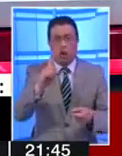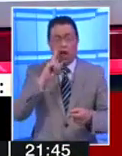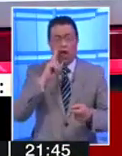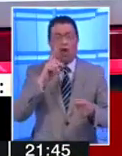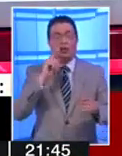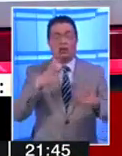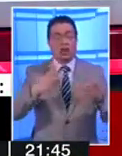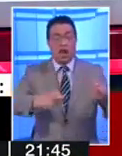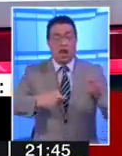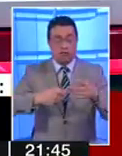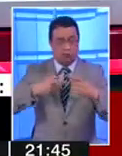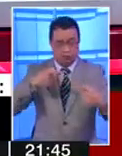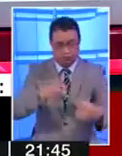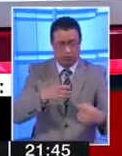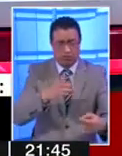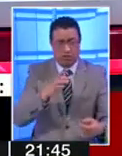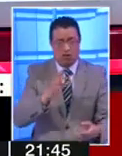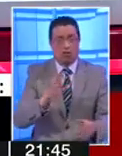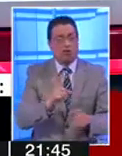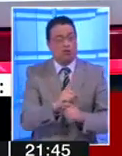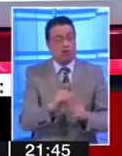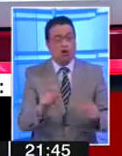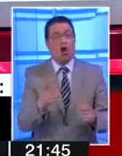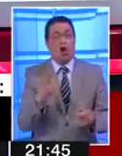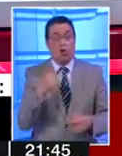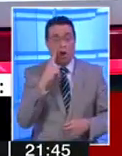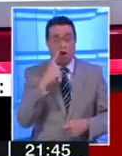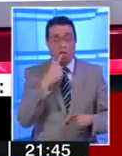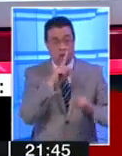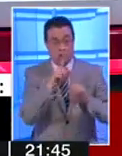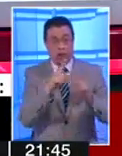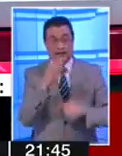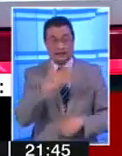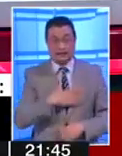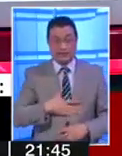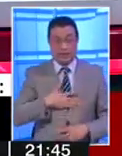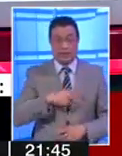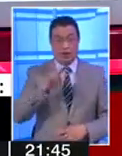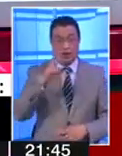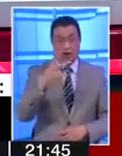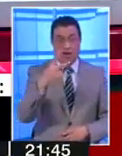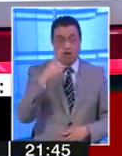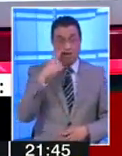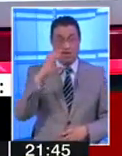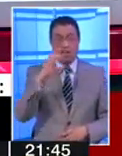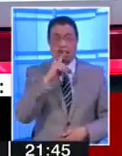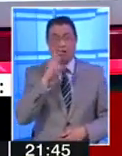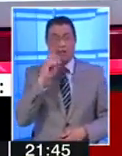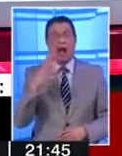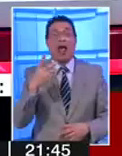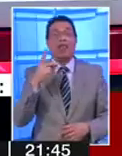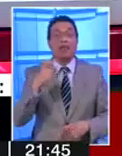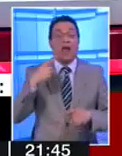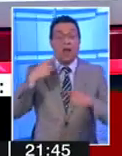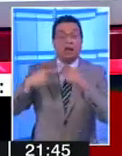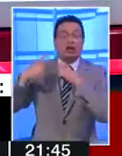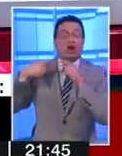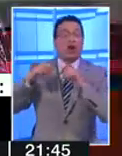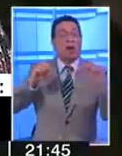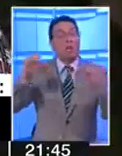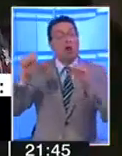indefensas? ¿Hay una justificación? ¿Ellos se sienten víctimas del contexto político?